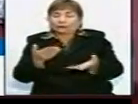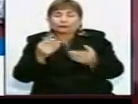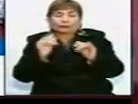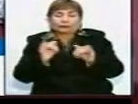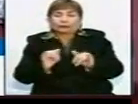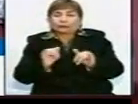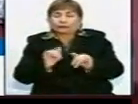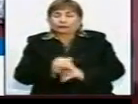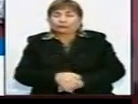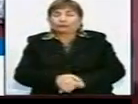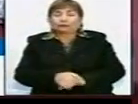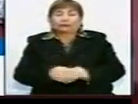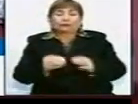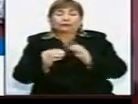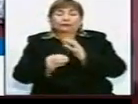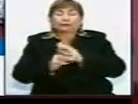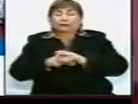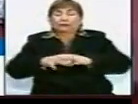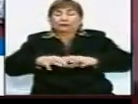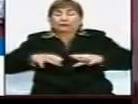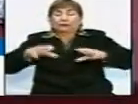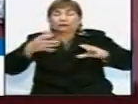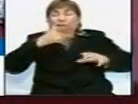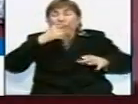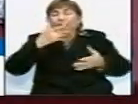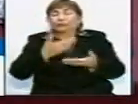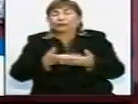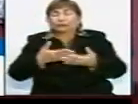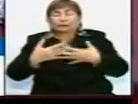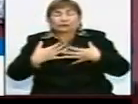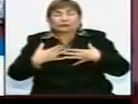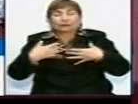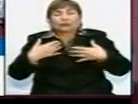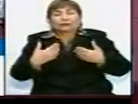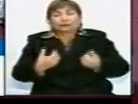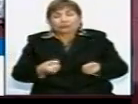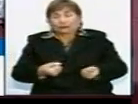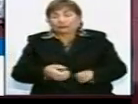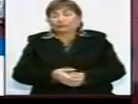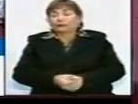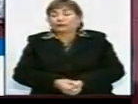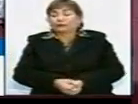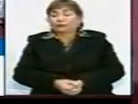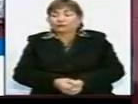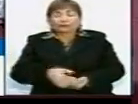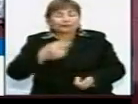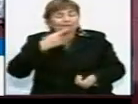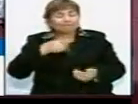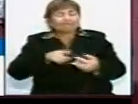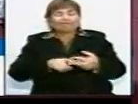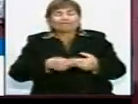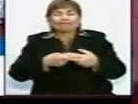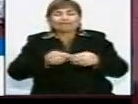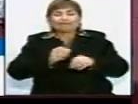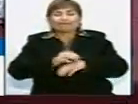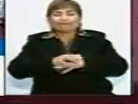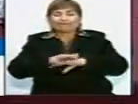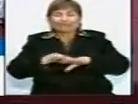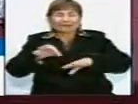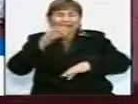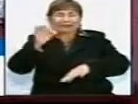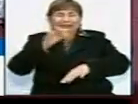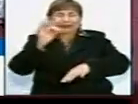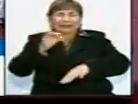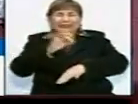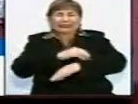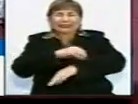porque con el empozamiento las aguas viene el problema de la salud no de que comienzan a aflorar zancudos